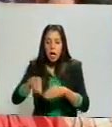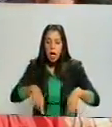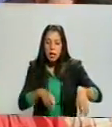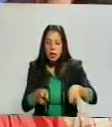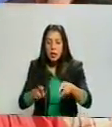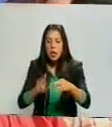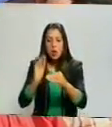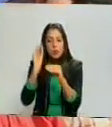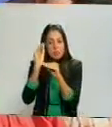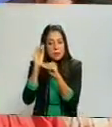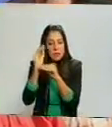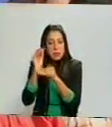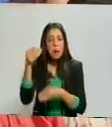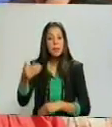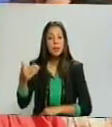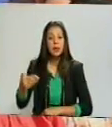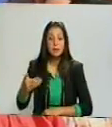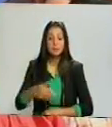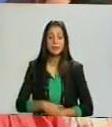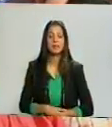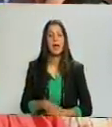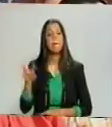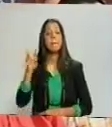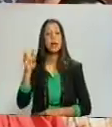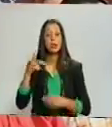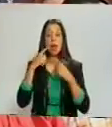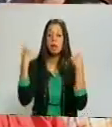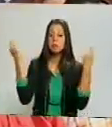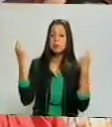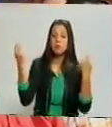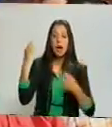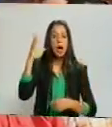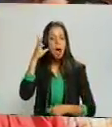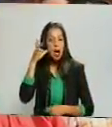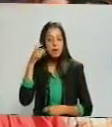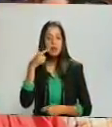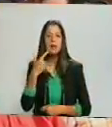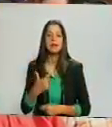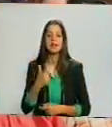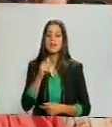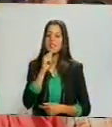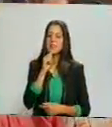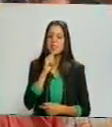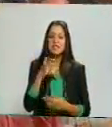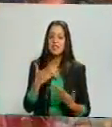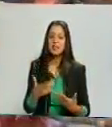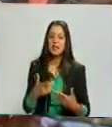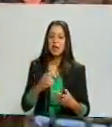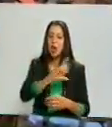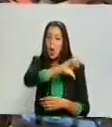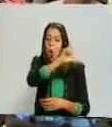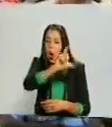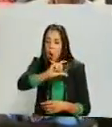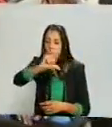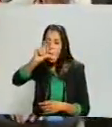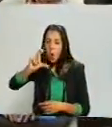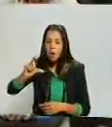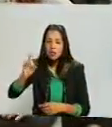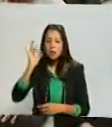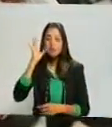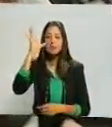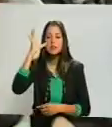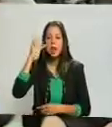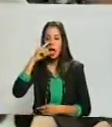importante que Venezuela sepa que el que desarrolló el concepto del arco minero de Orinoco en el